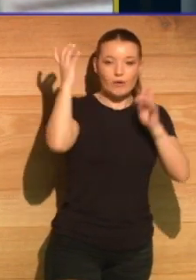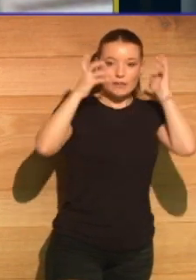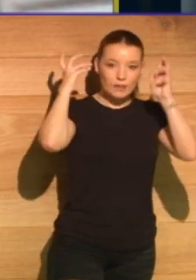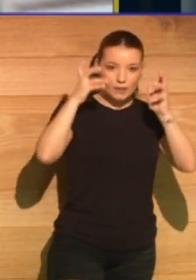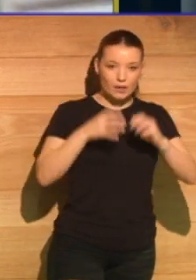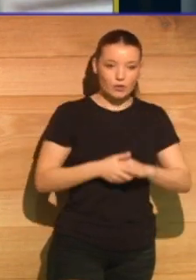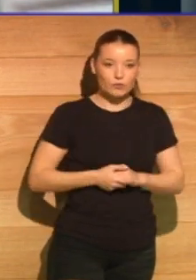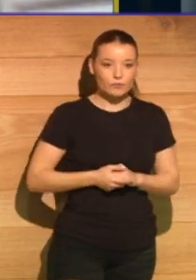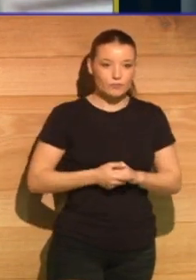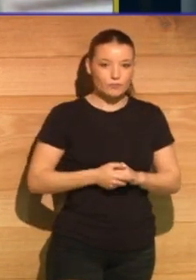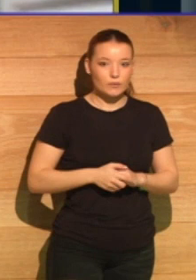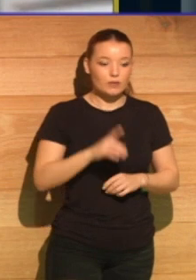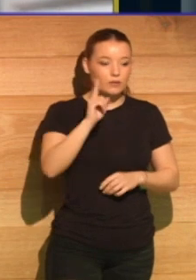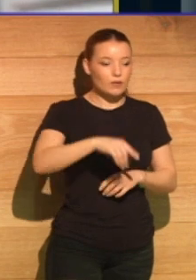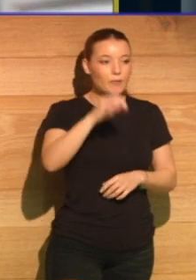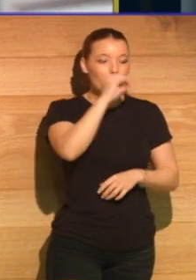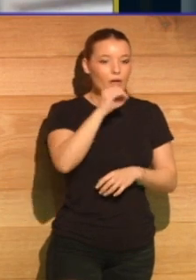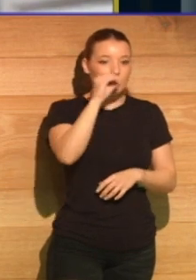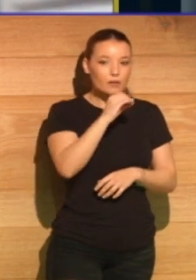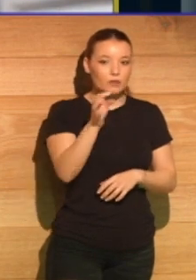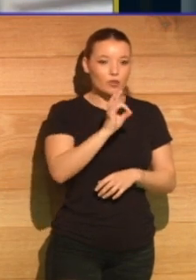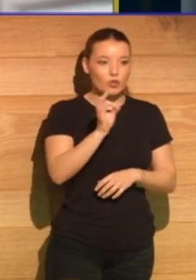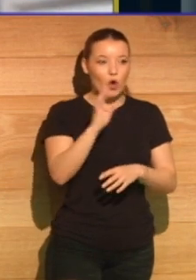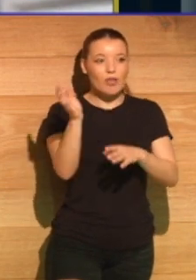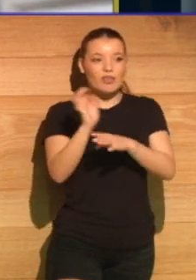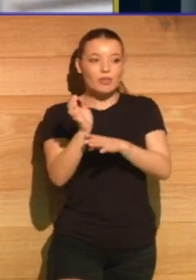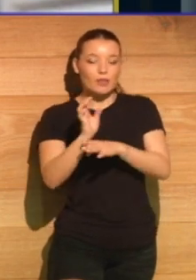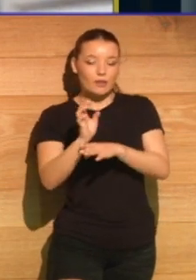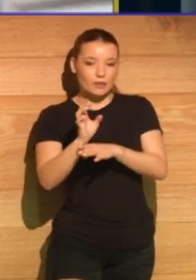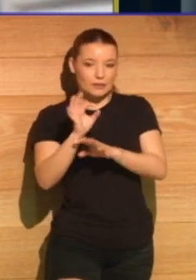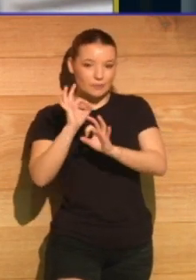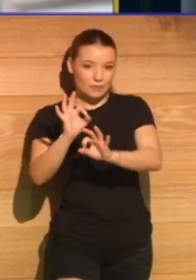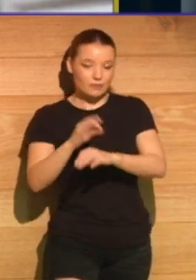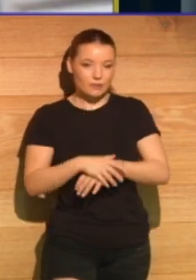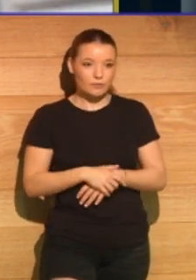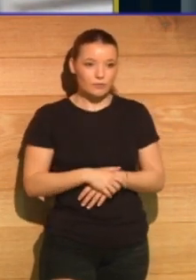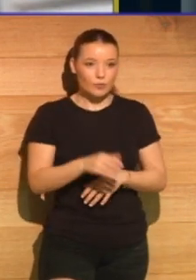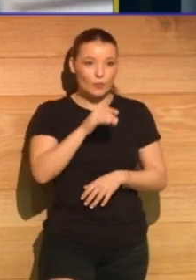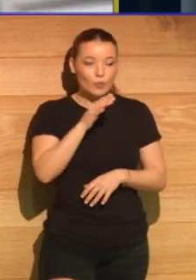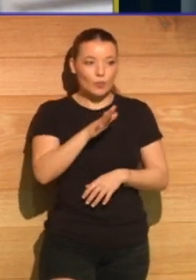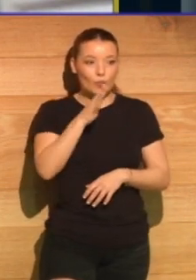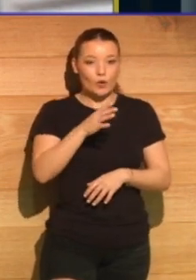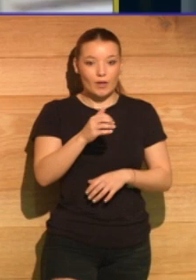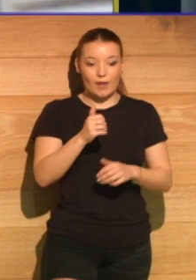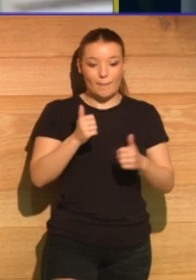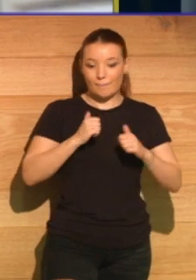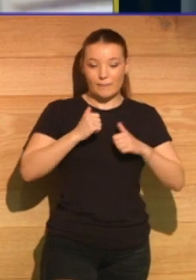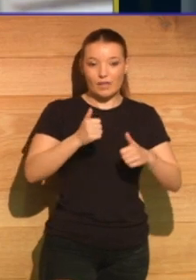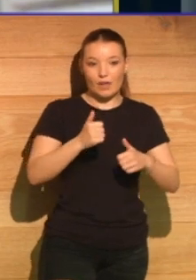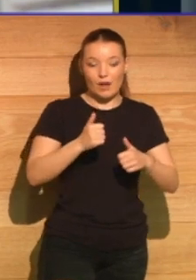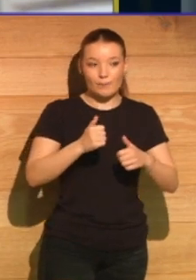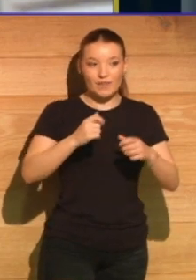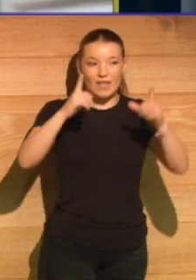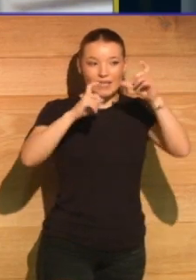cantantes, hemos tenido incluso cineastas, porque empezaron a utilizar las cámaras como una herramienta